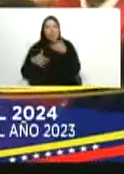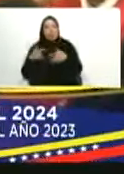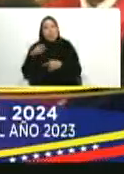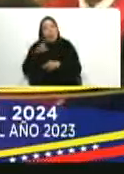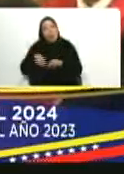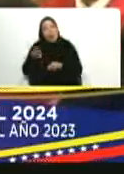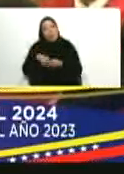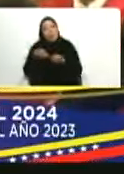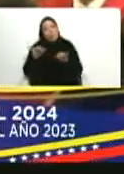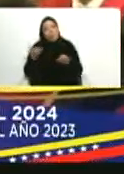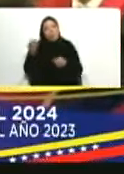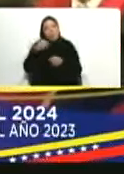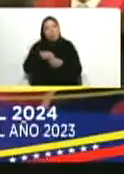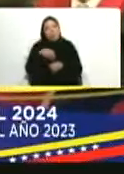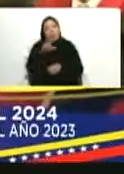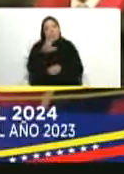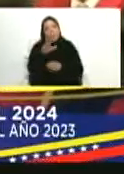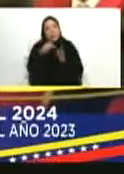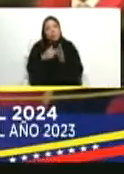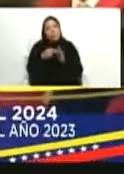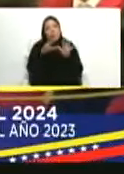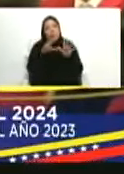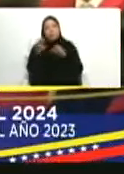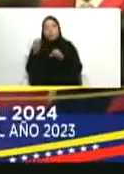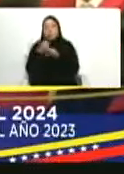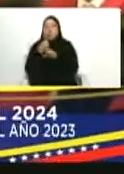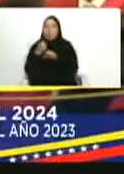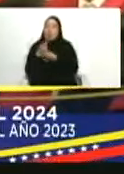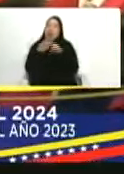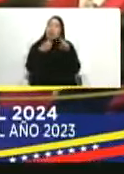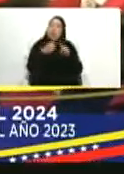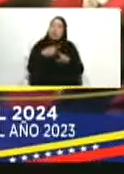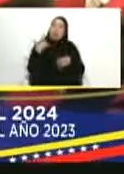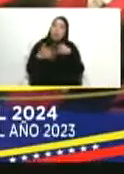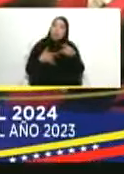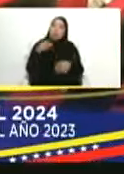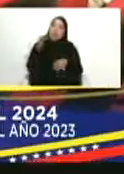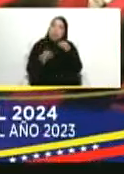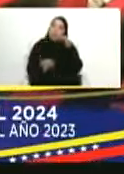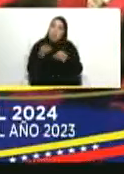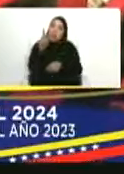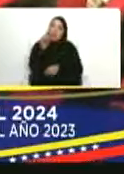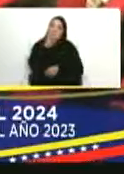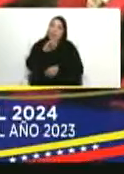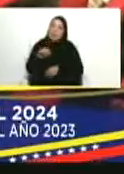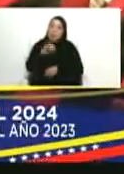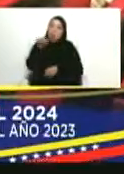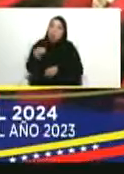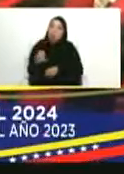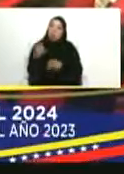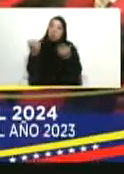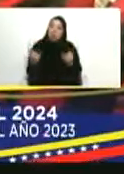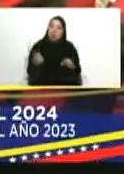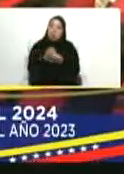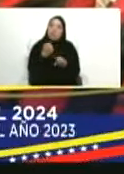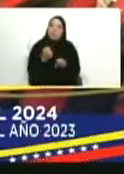mismos, ingresaron 3.800 asuntos en las distintas salas del Tribunal Supremo de Justicia y se